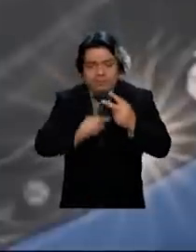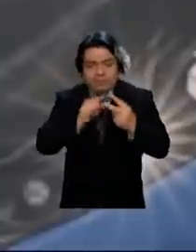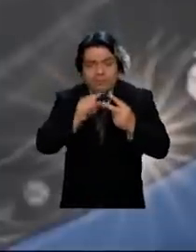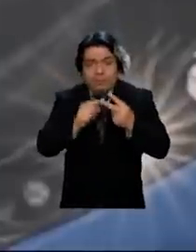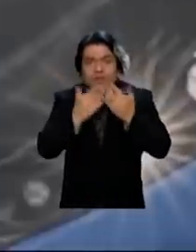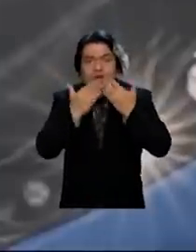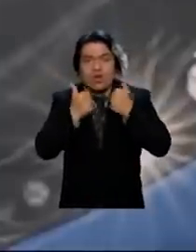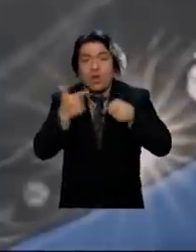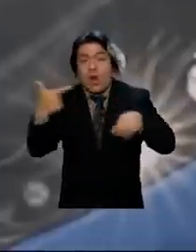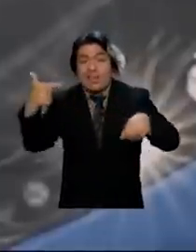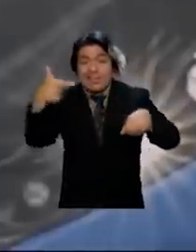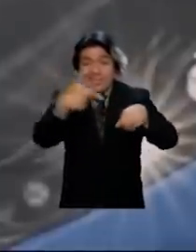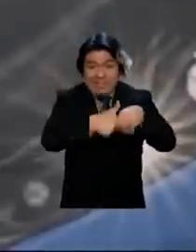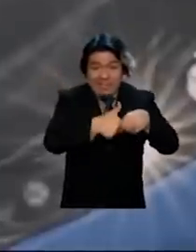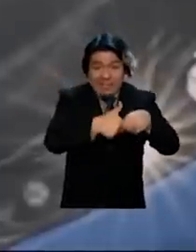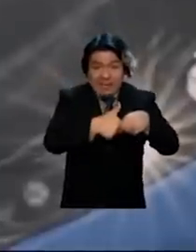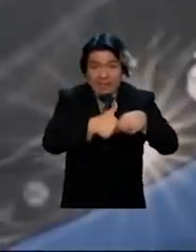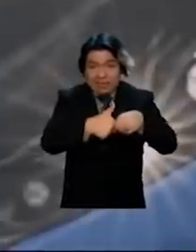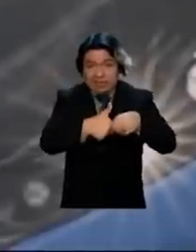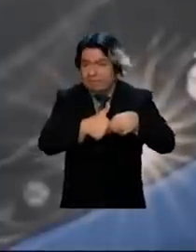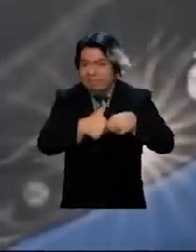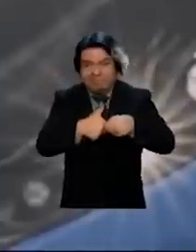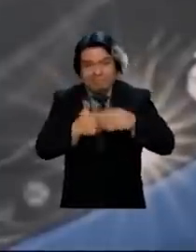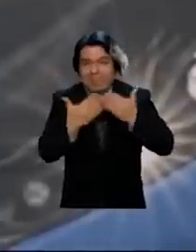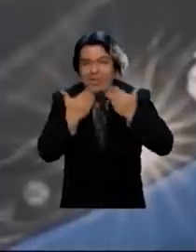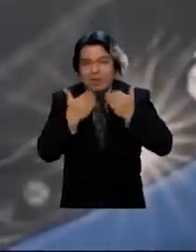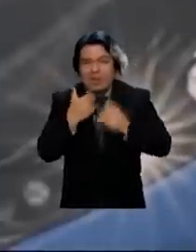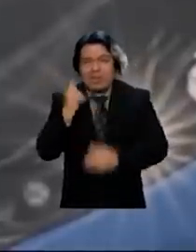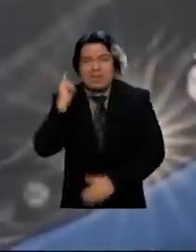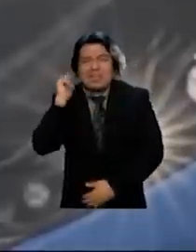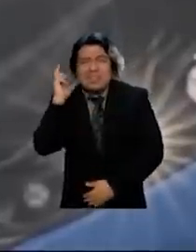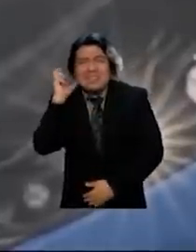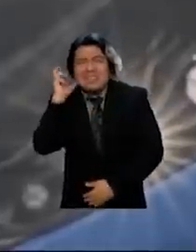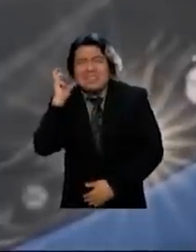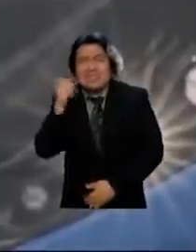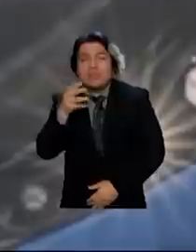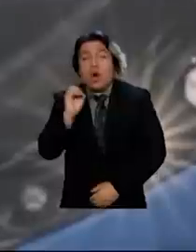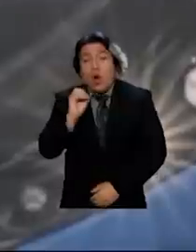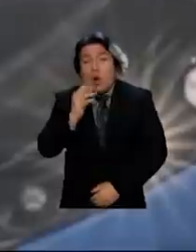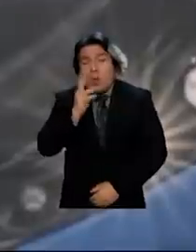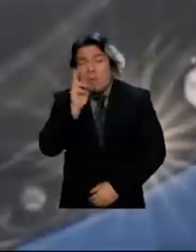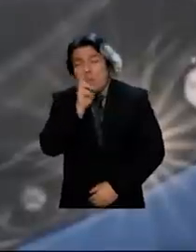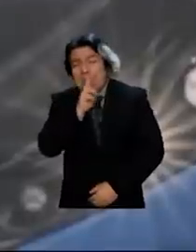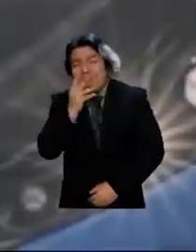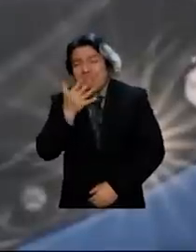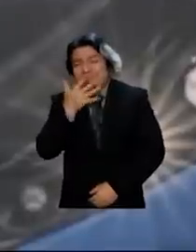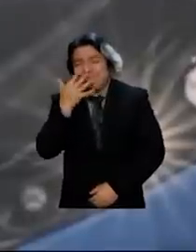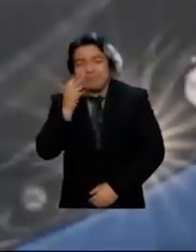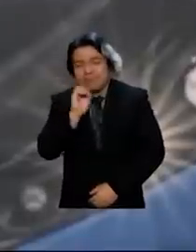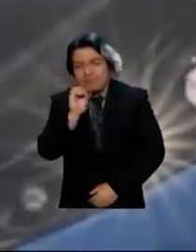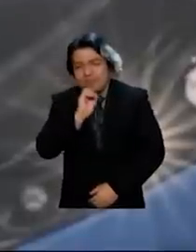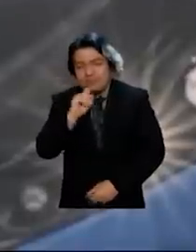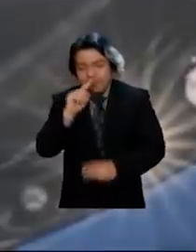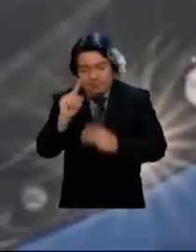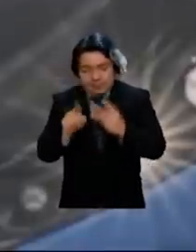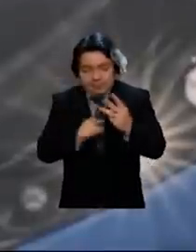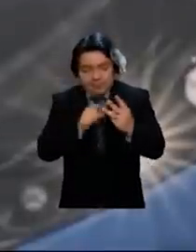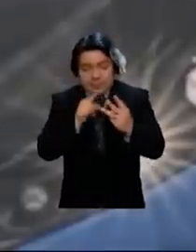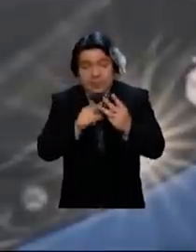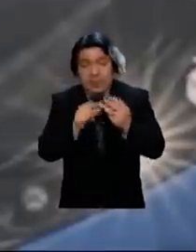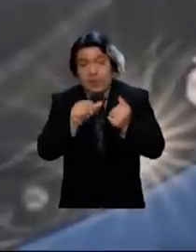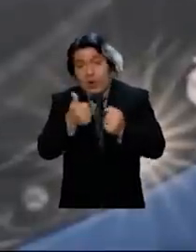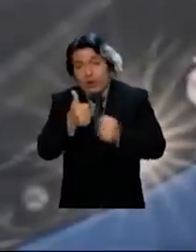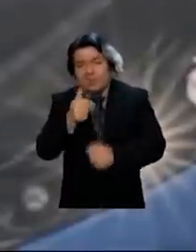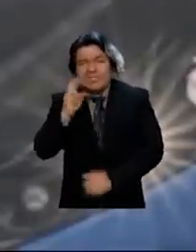queman combustible. Por lo tanto, cuando vas ahí, no vas oliendo el diésel o el gas quemado. Y lo tercero es que no hacen